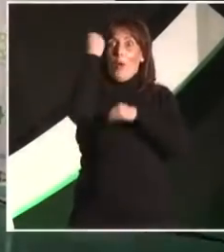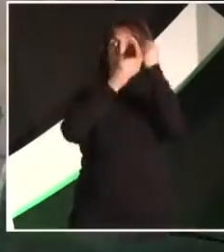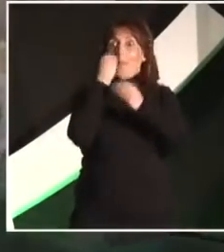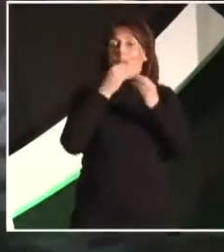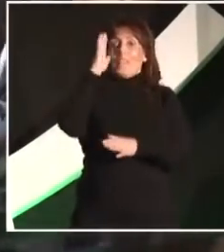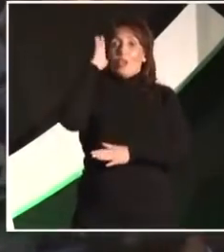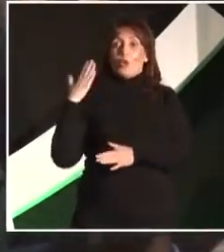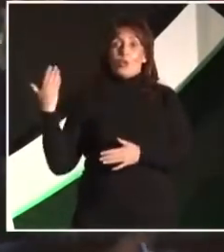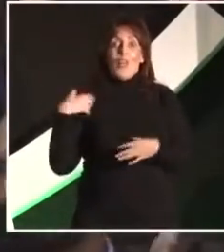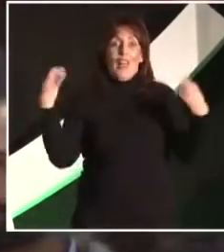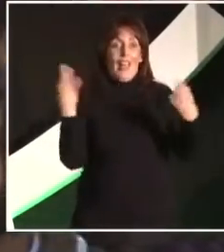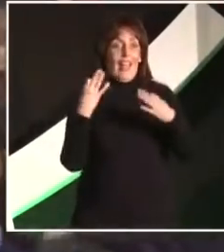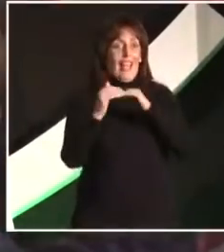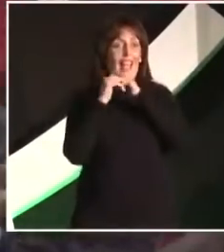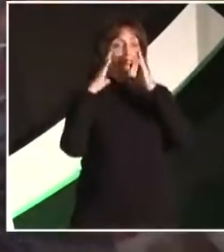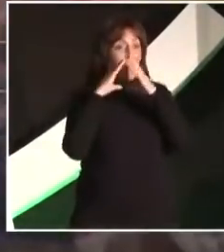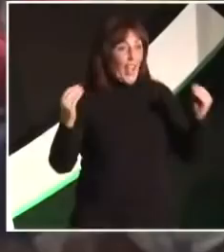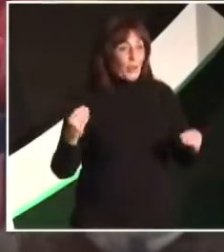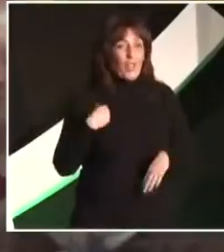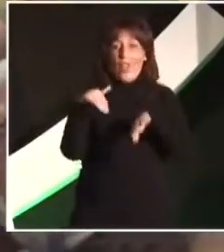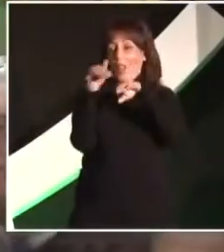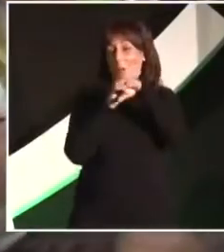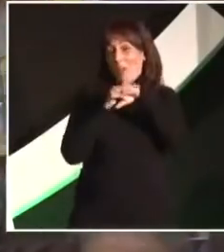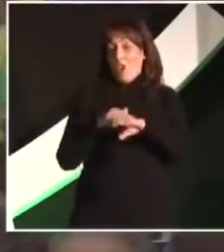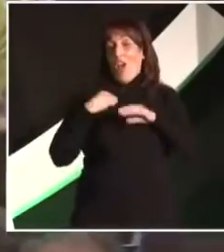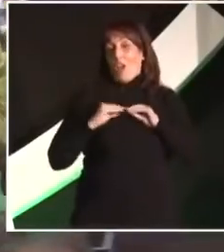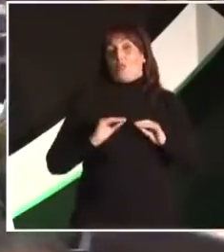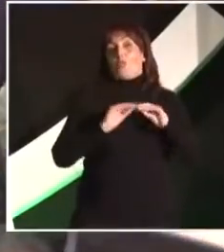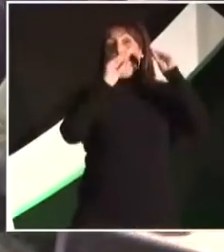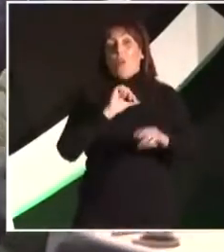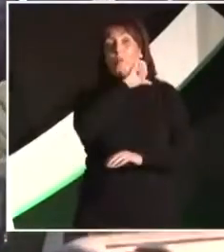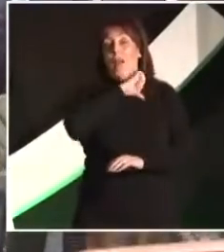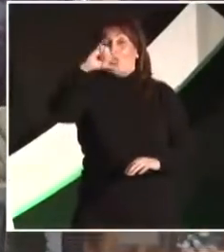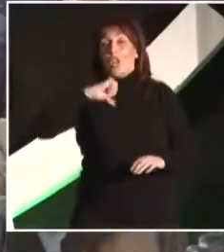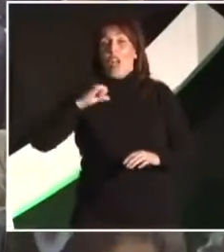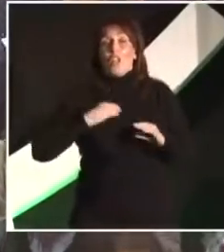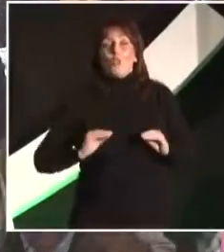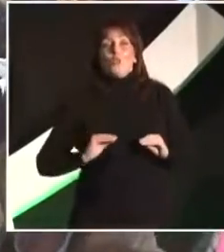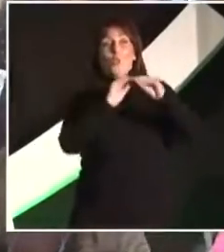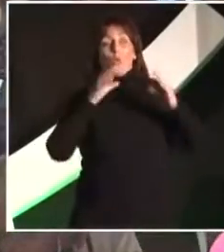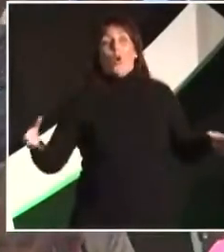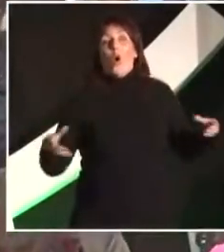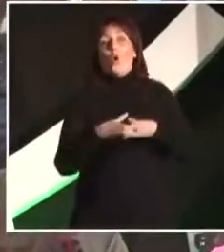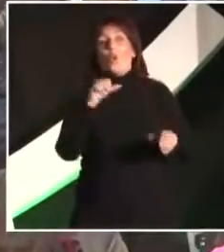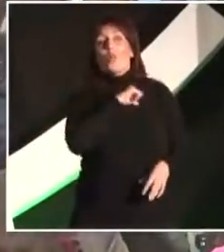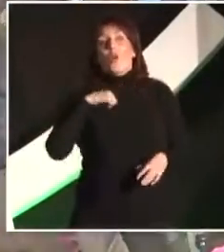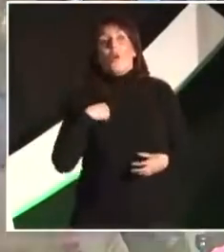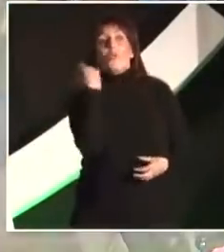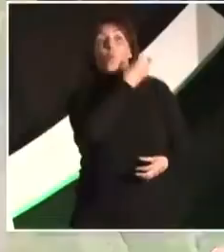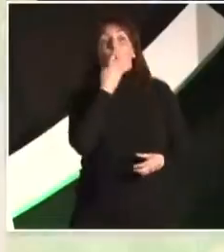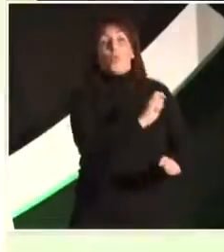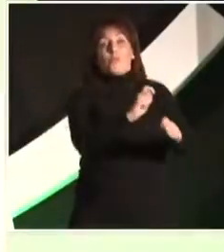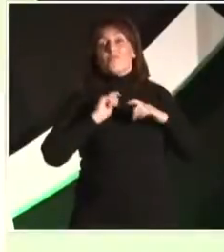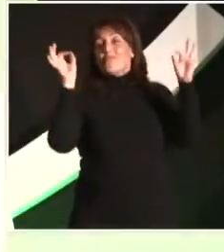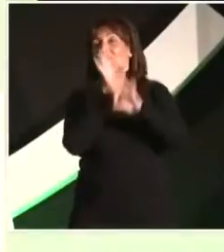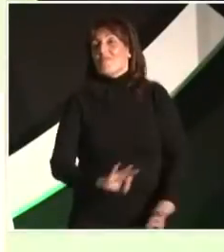el susanismo? ¿En la de Andalucía o en la suya propia? ¿En la la de los suyos. Que no nos cuenten cuentos. Que